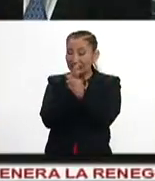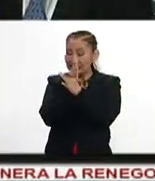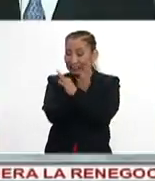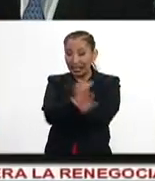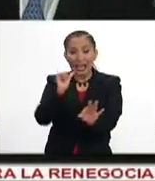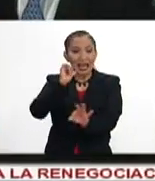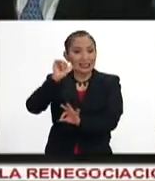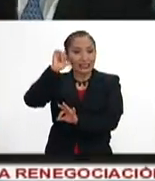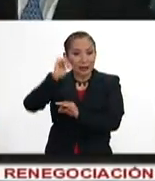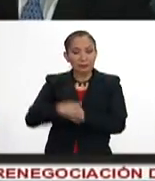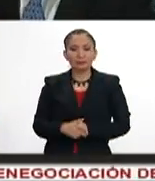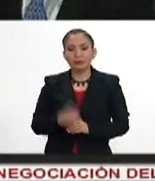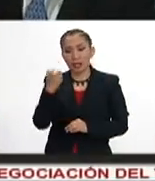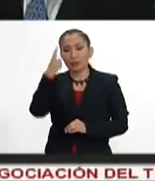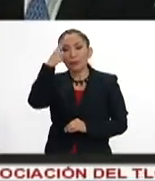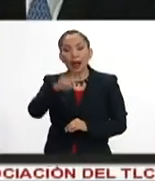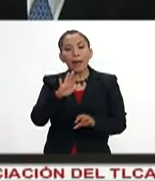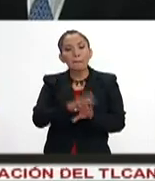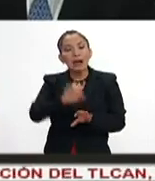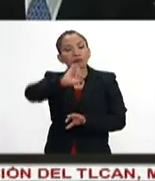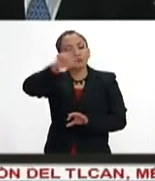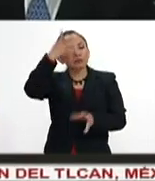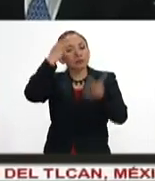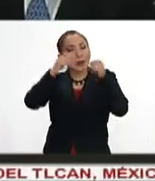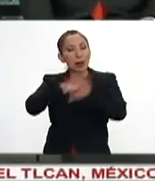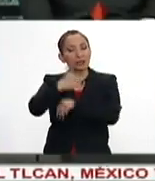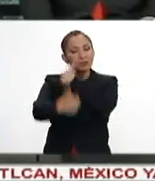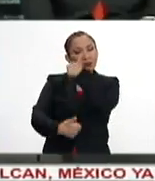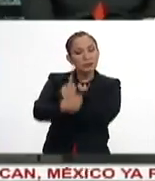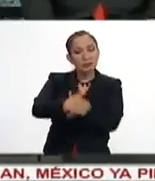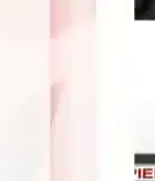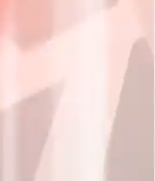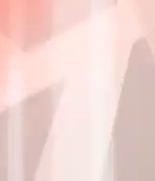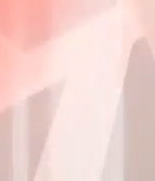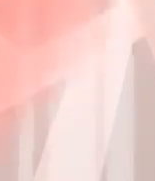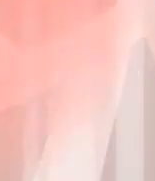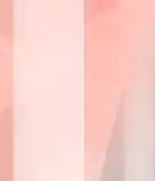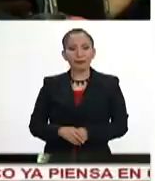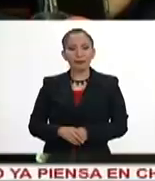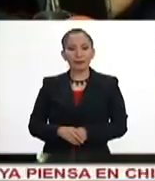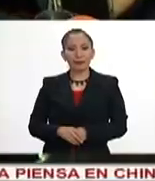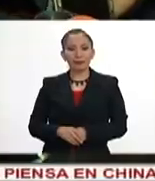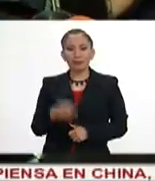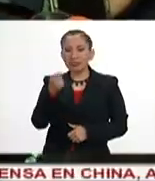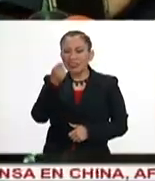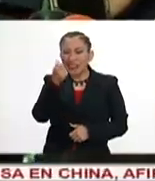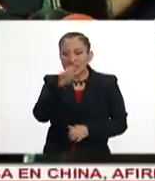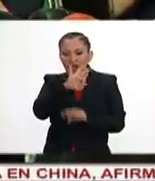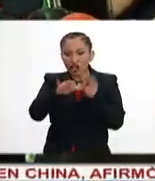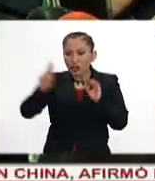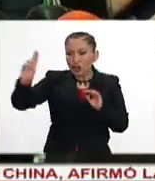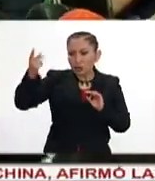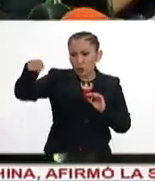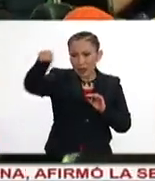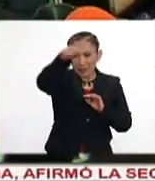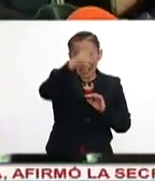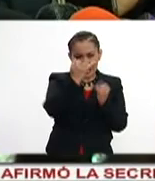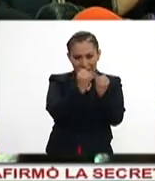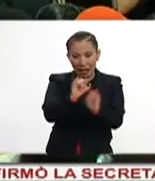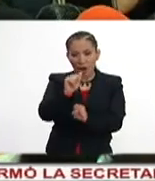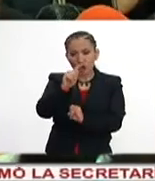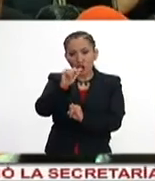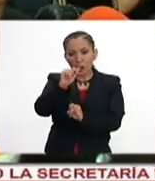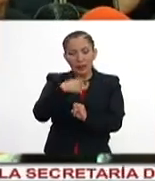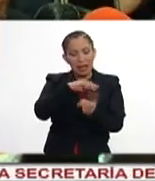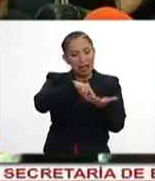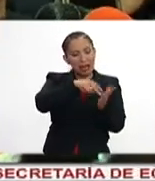se dio el día de ayer. Esto para formar profesionales más competitivos. Casi todas las universidades autónomas, la ingeniería dura